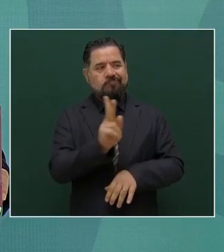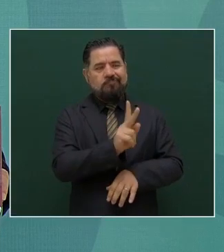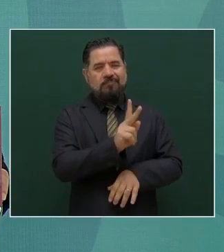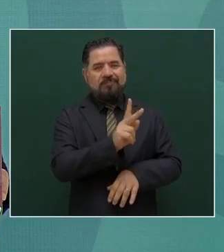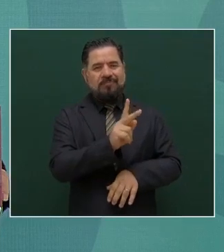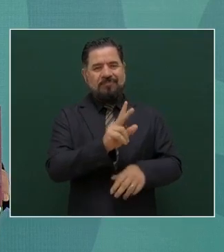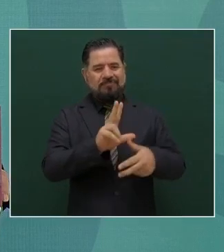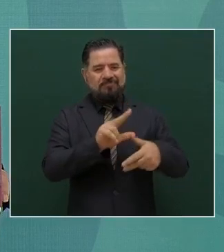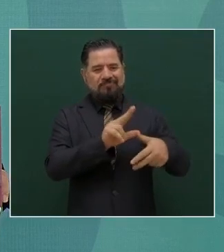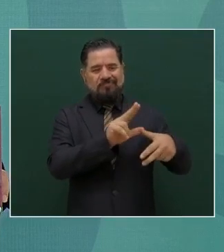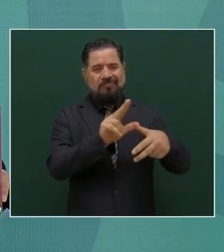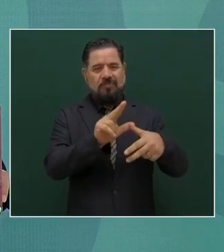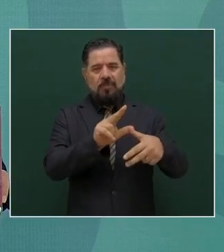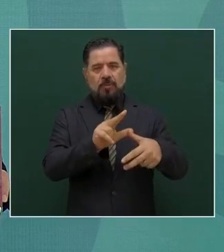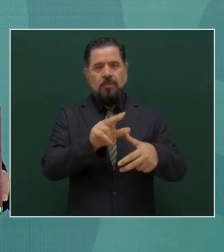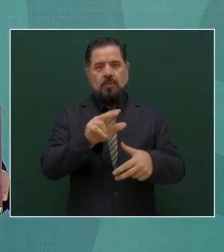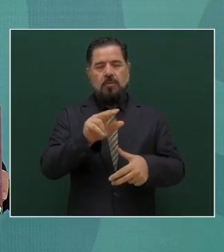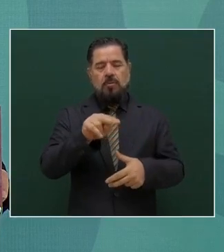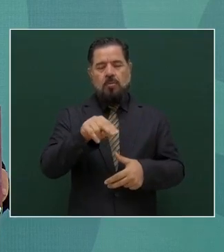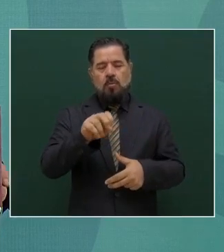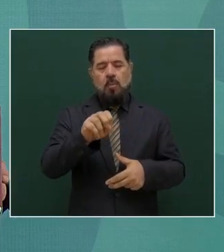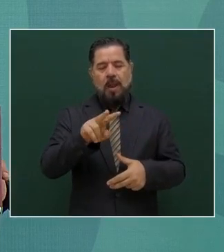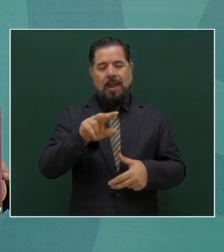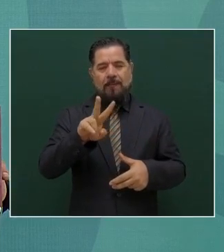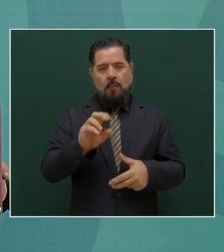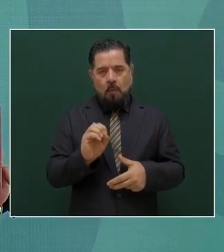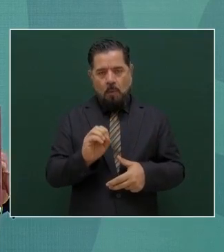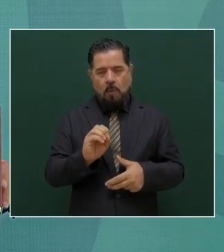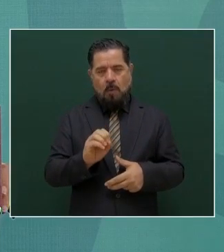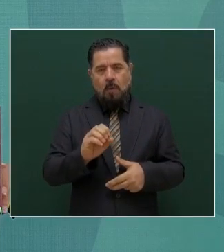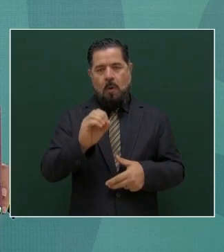hubieron más de 2,000 fallecidos.